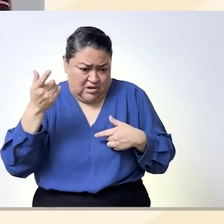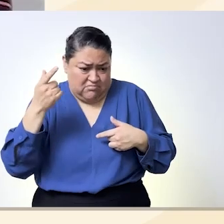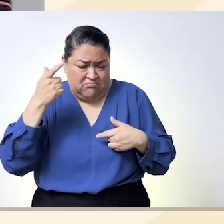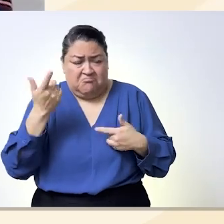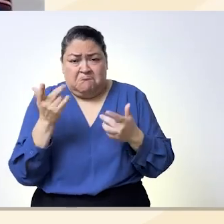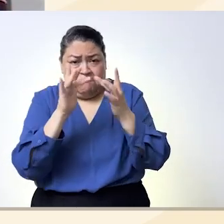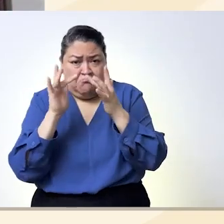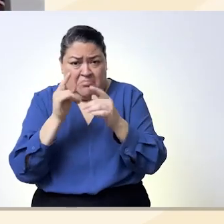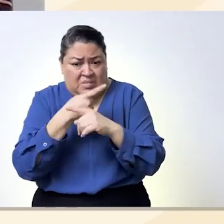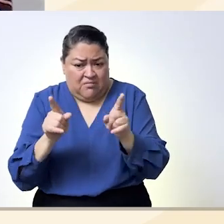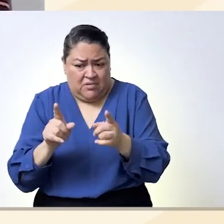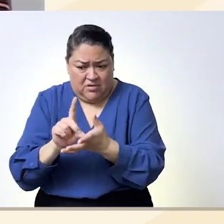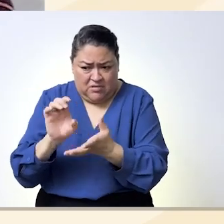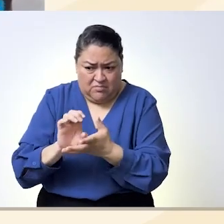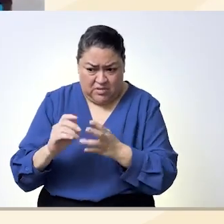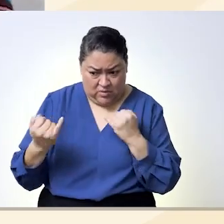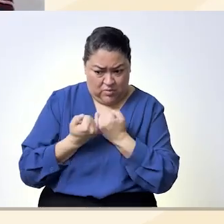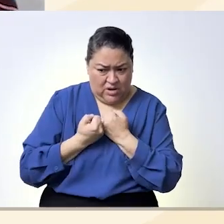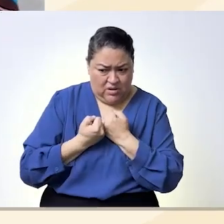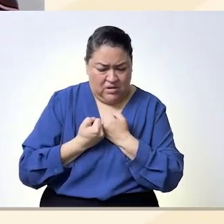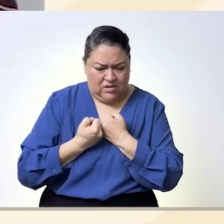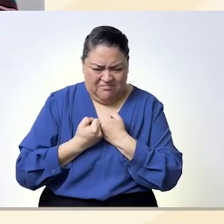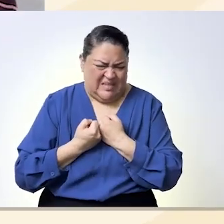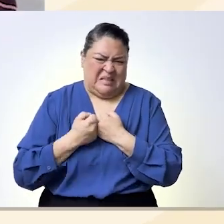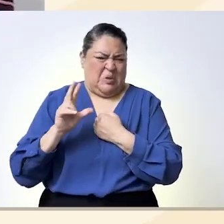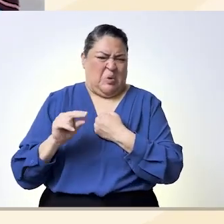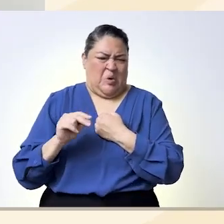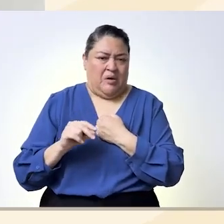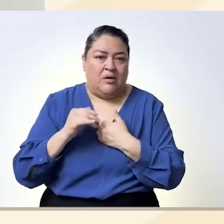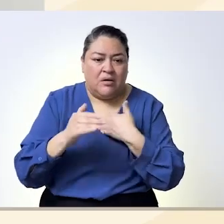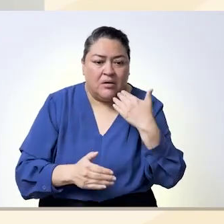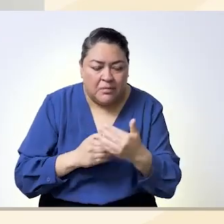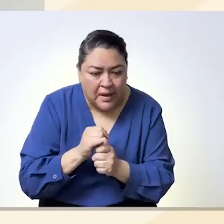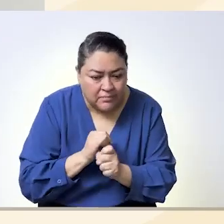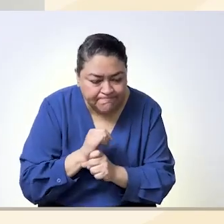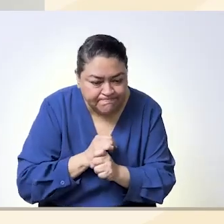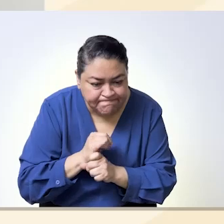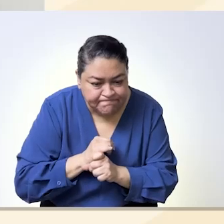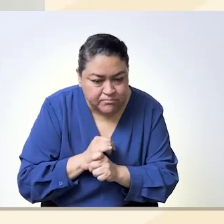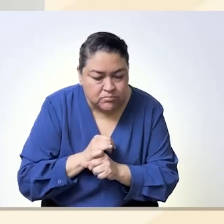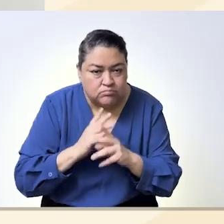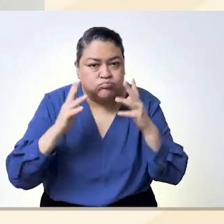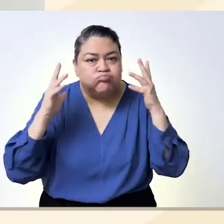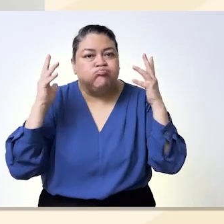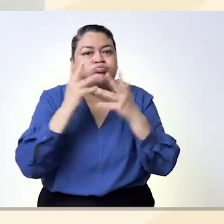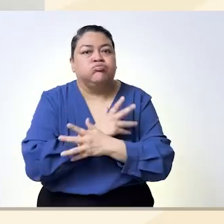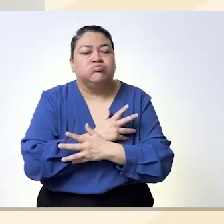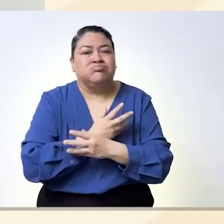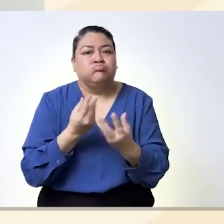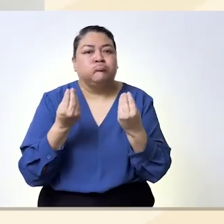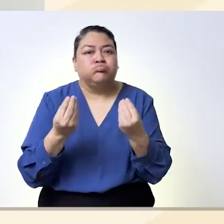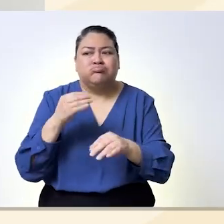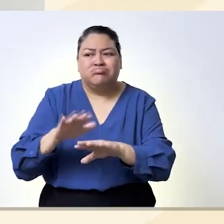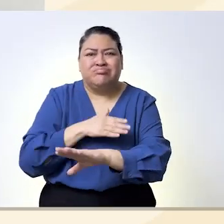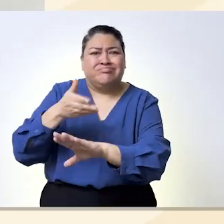pues no creo que, no, yo no he visto. Y ya cuando empecé a buscar activamente, aparecen en todos lados, ¿no? Desde cuestiones de burla sobre